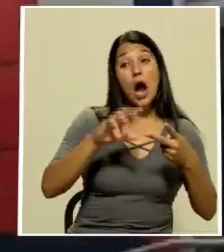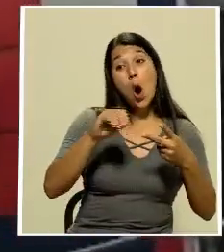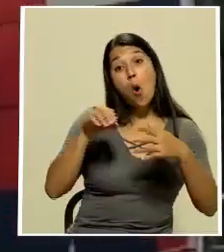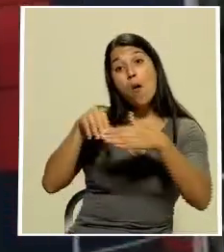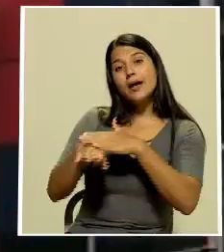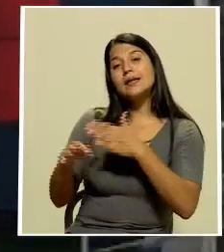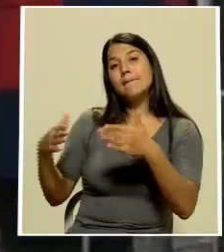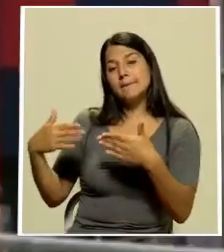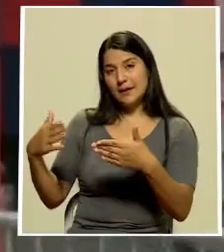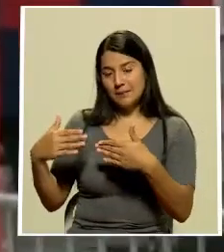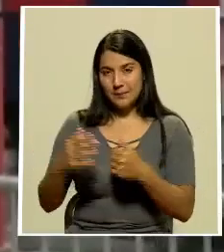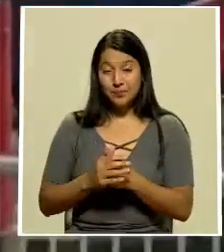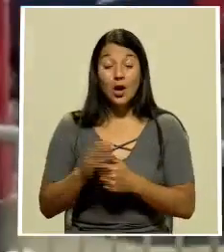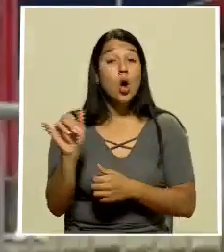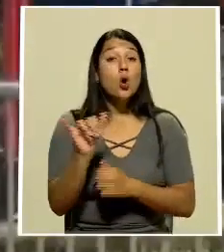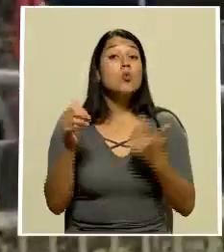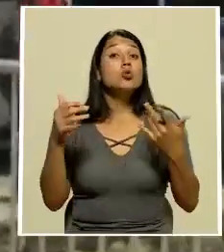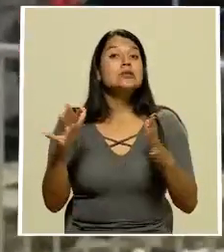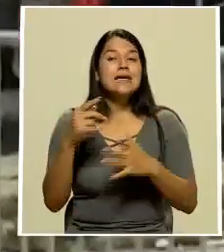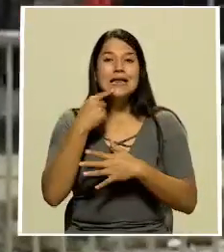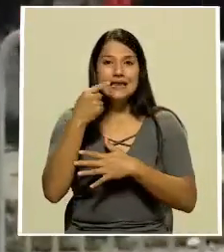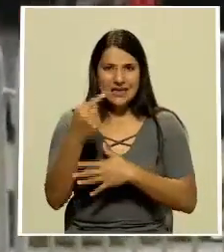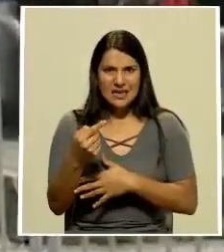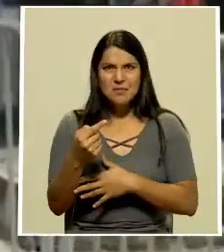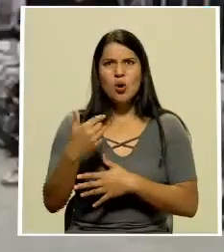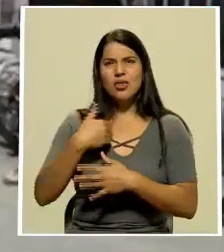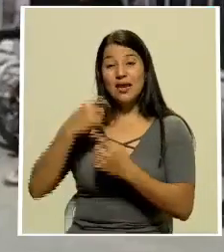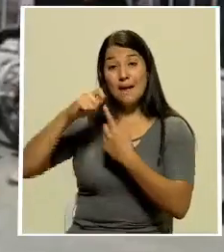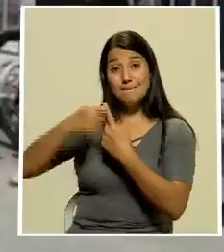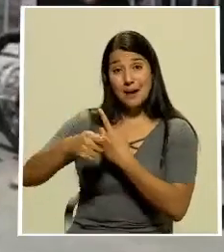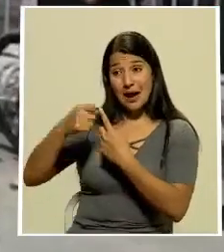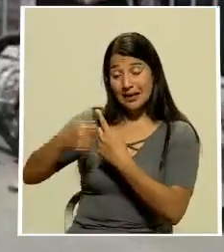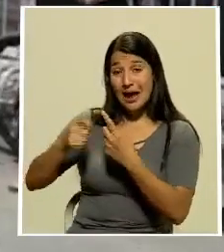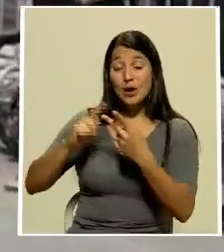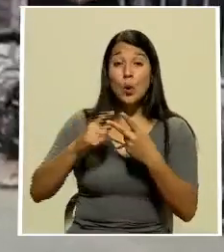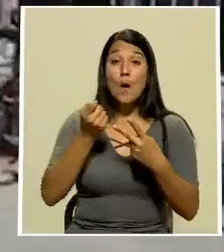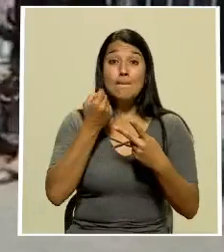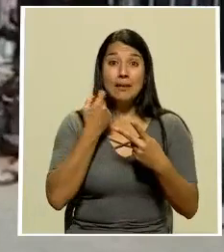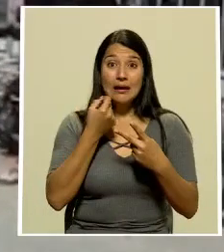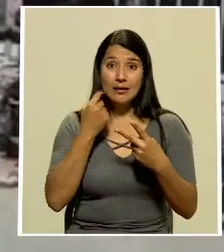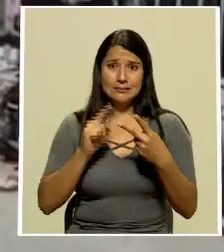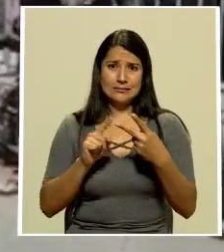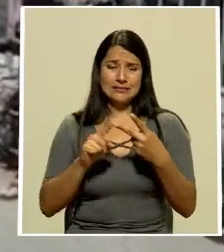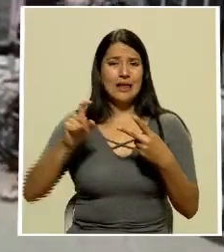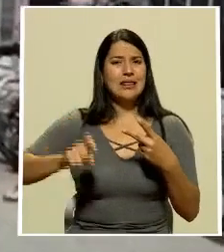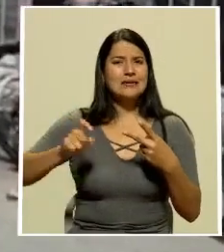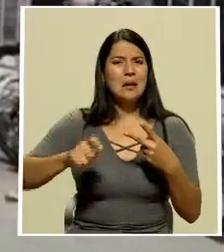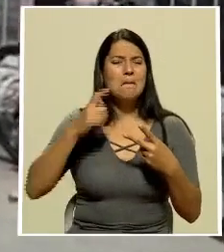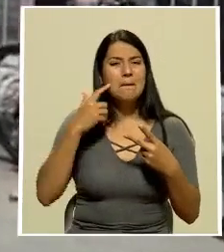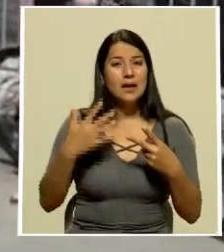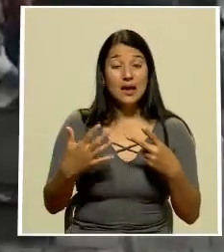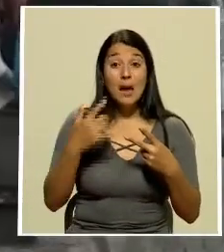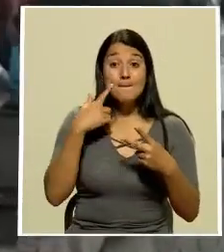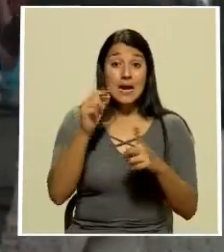territorio panameño. Entre ellos, como lo hemos mencionado, están bananos, también medicamentos que son necesarios para el momento